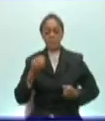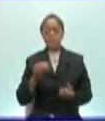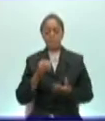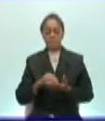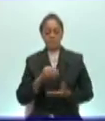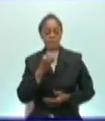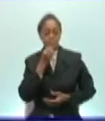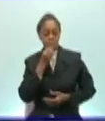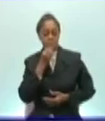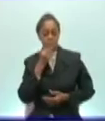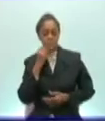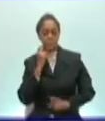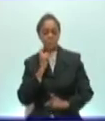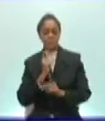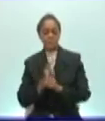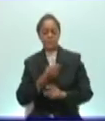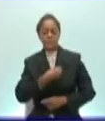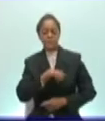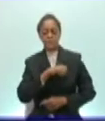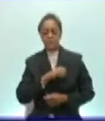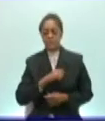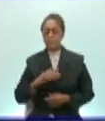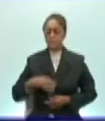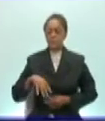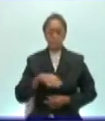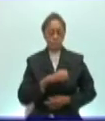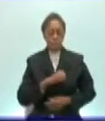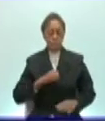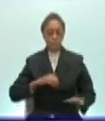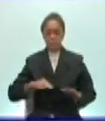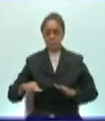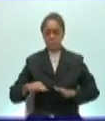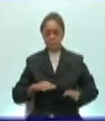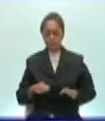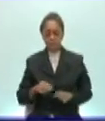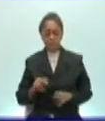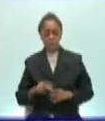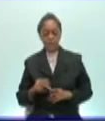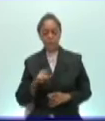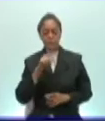posibilita enfrentar a España. Por lo tanto, todas las condiciones están creadas para que en